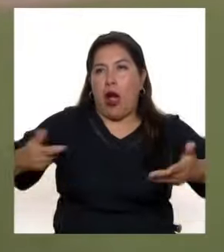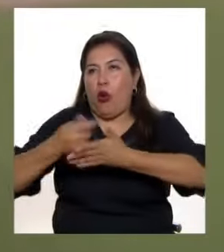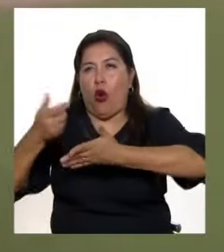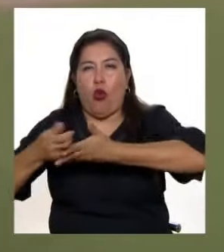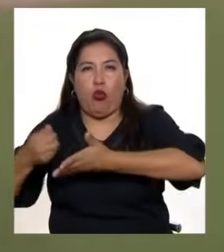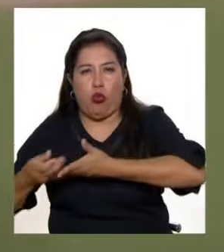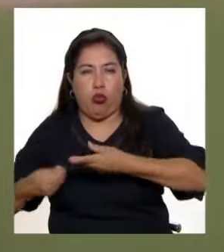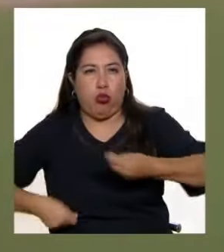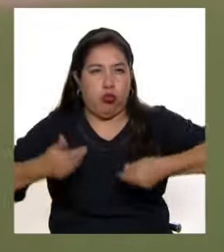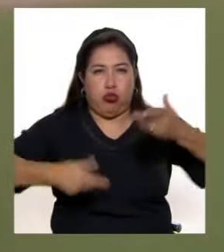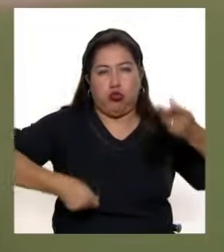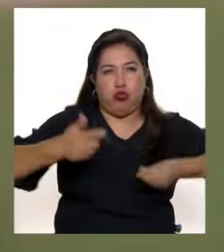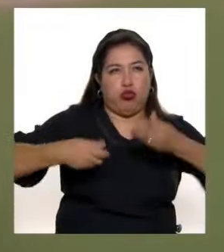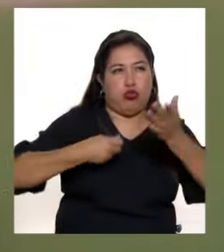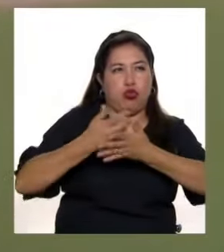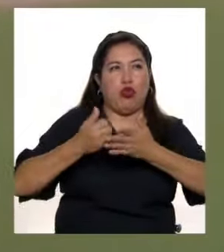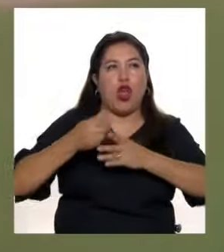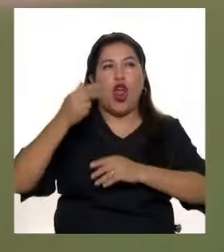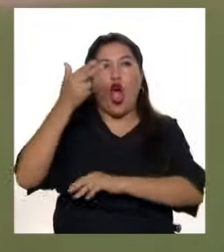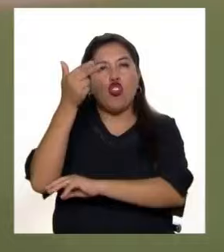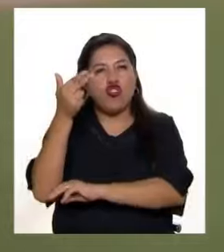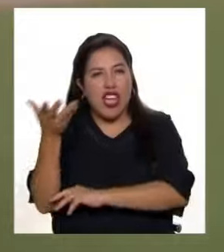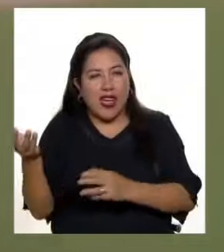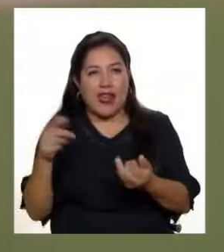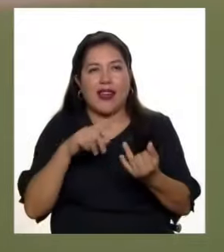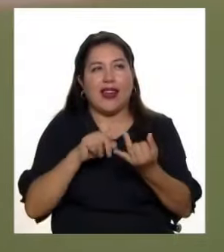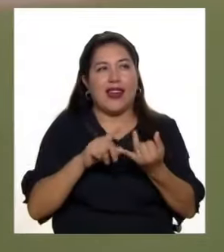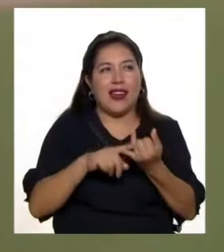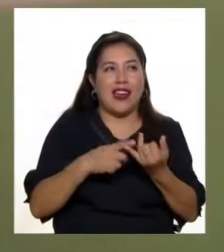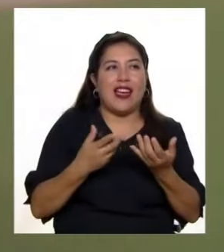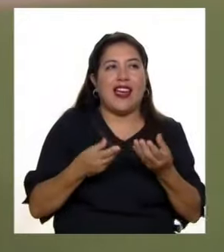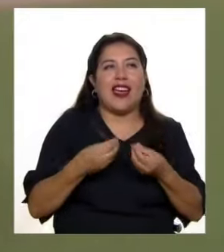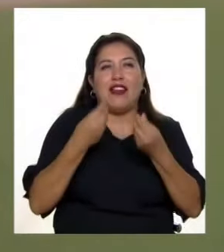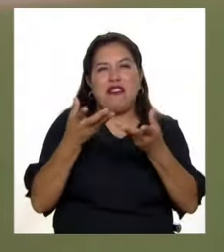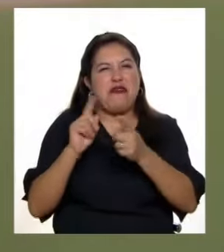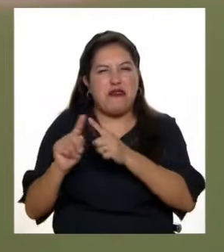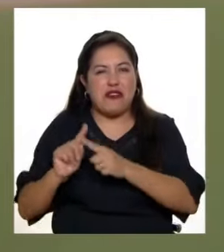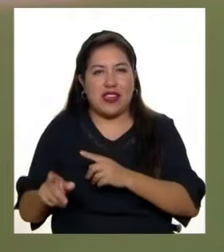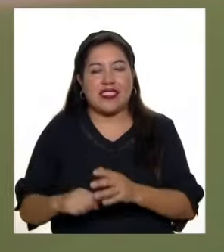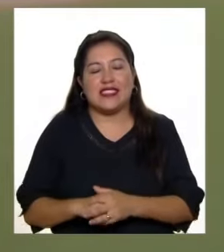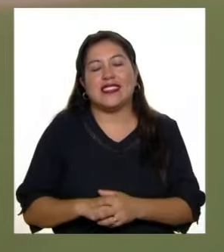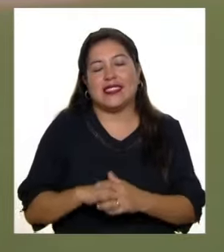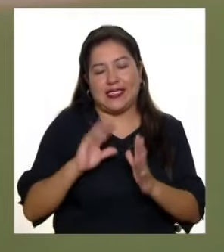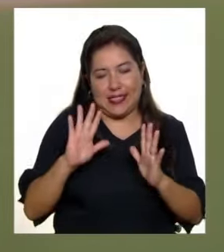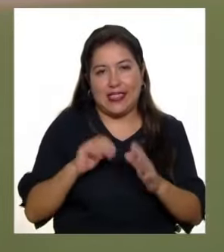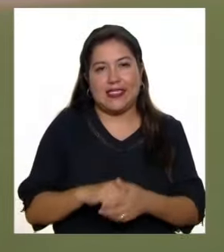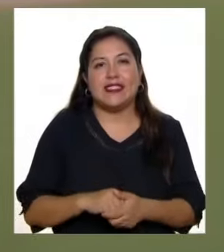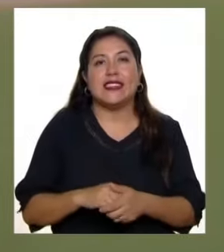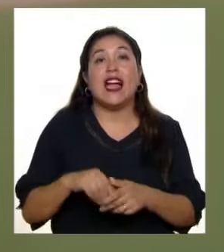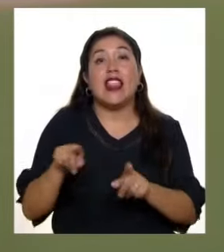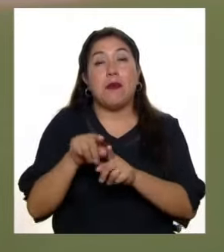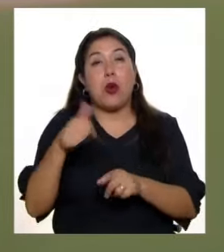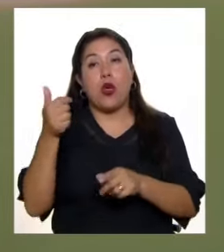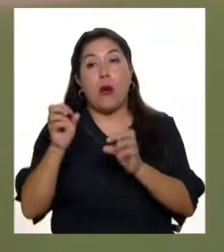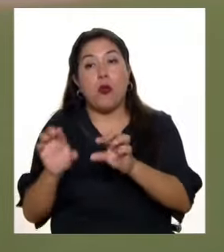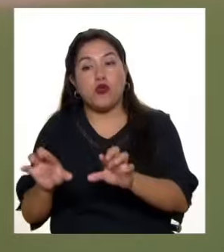los rubros, ¿no? Sobre todo. Sí. Hoteles, entre otros. Así es. Entonces... pero también es la oportunidad de